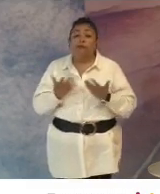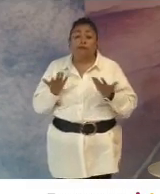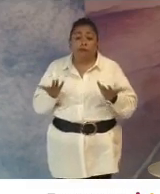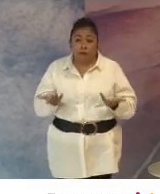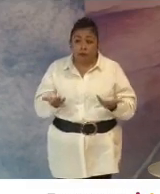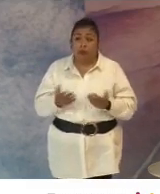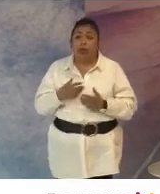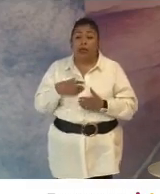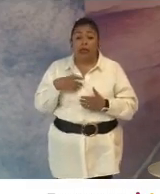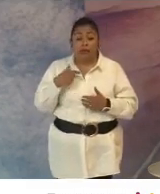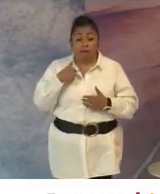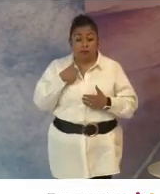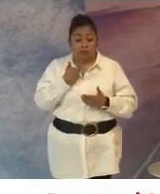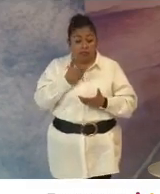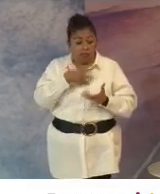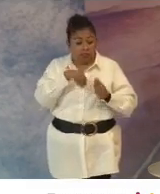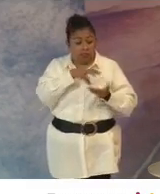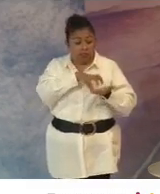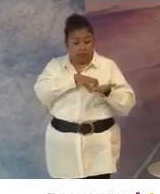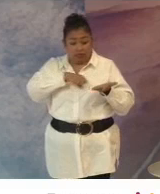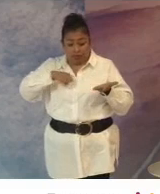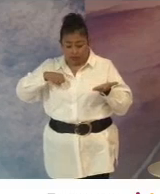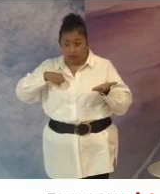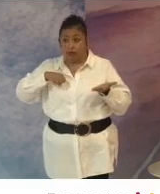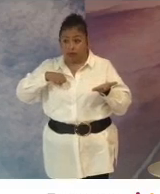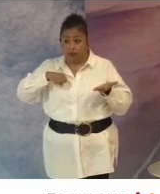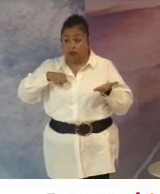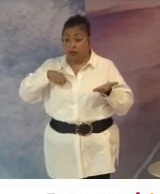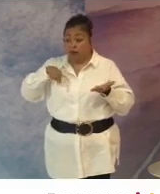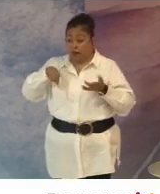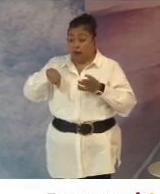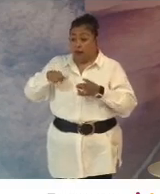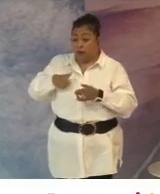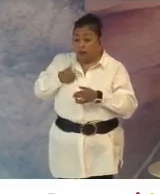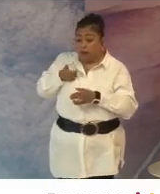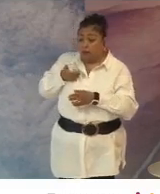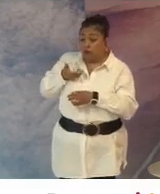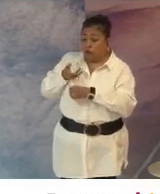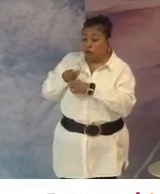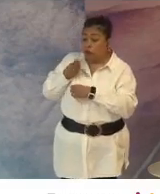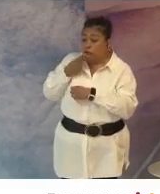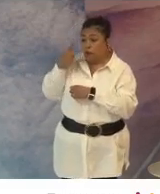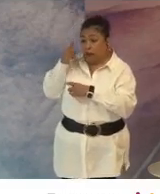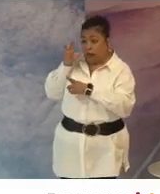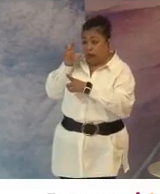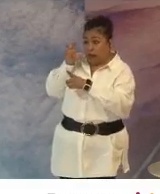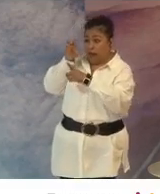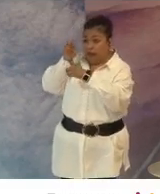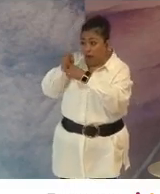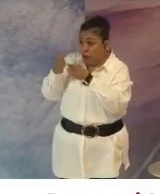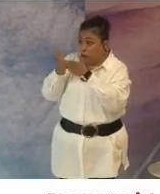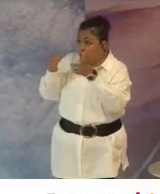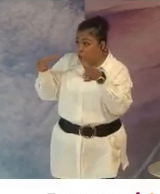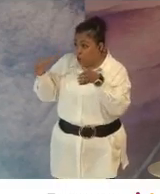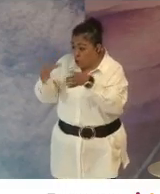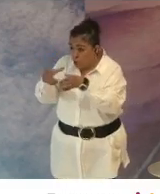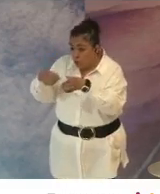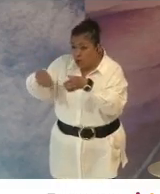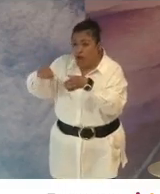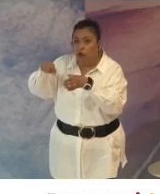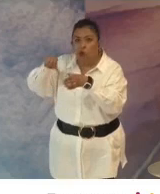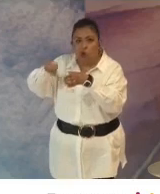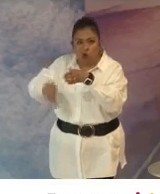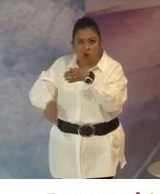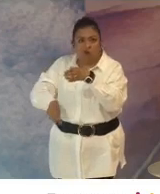tomamos una parte de sus ingresos y lo aplicamos en los desafíos colectivos a los que